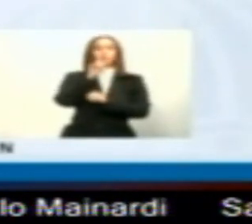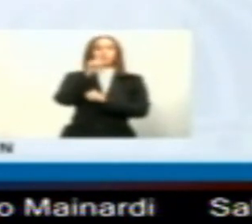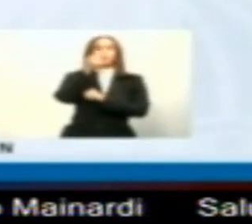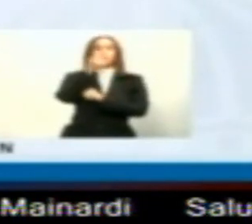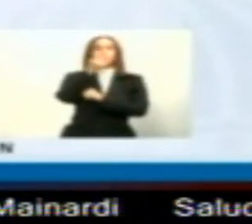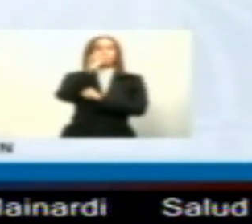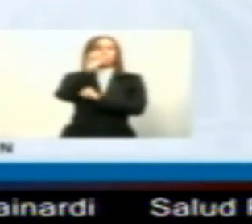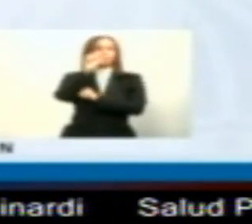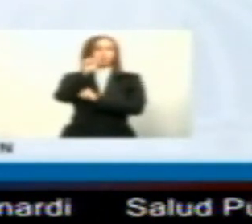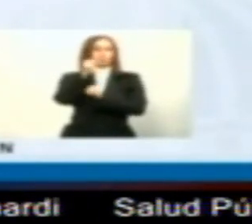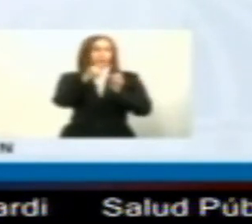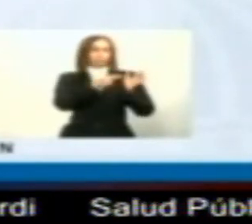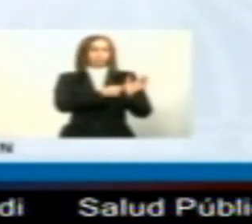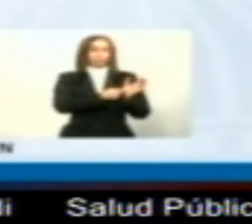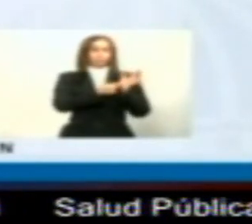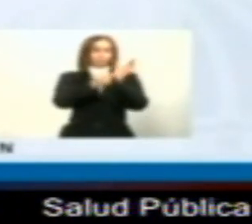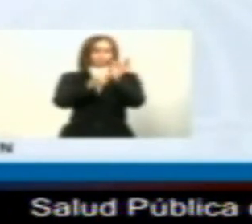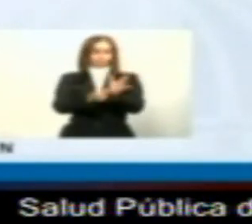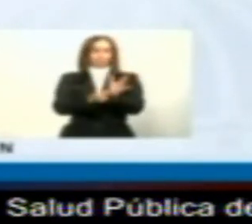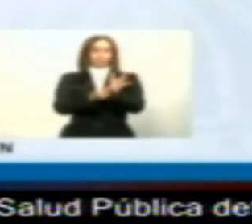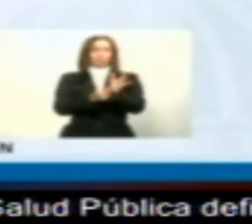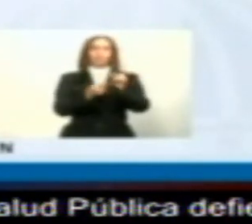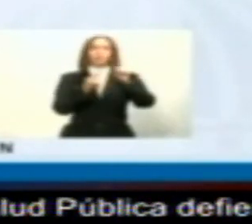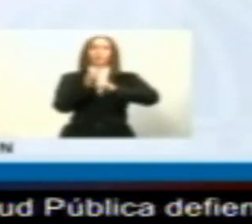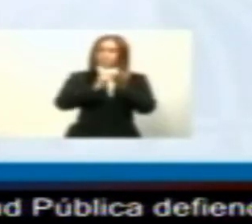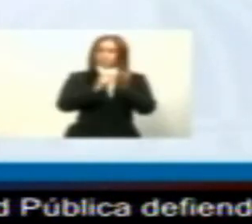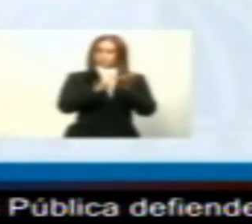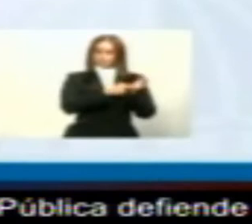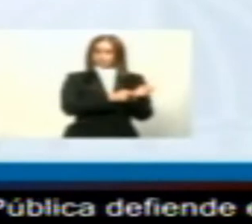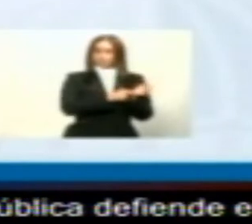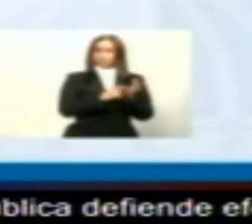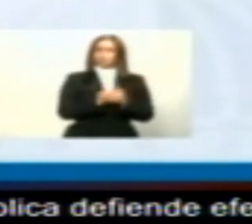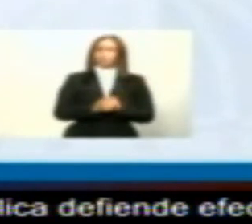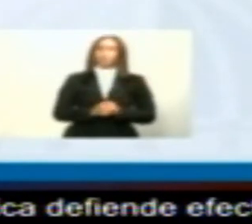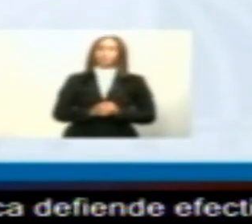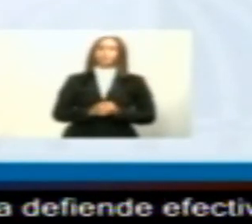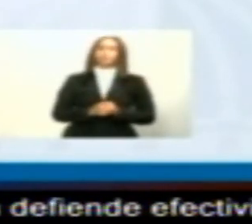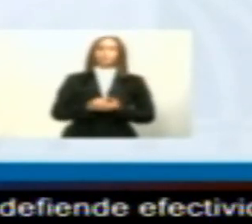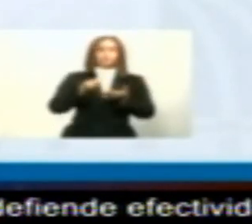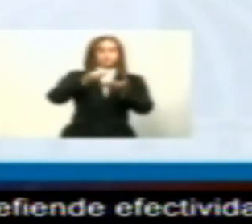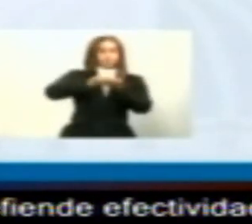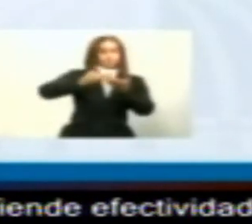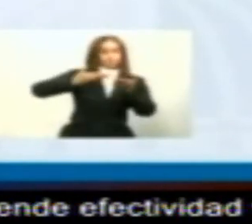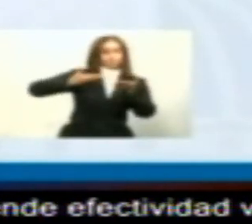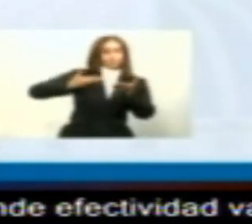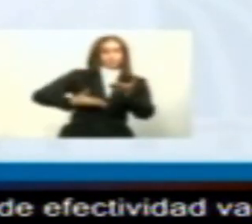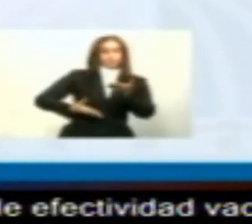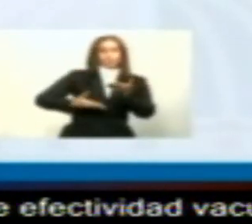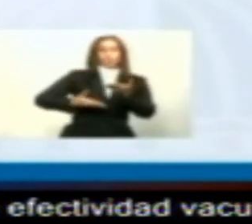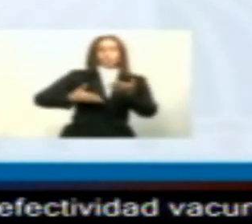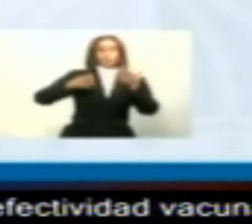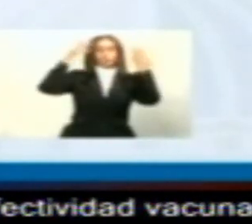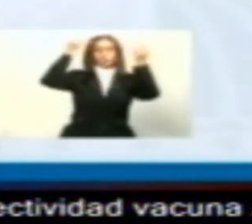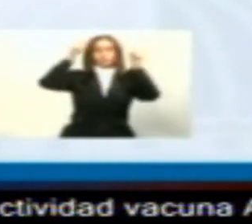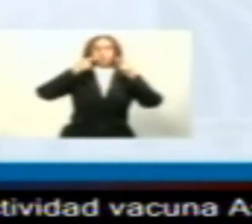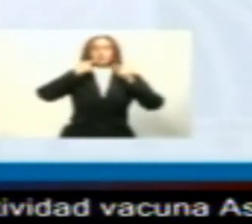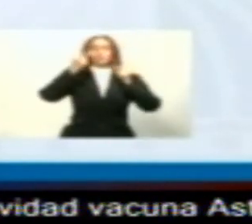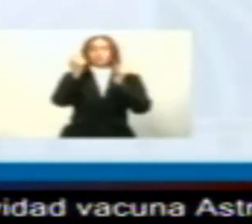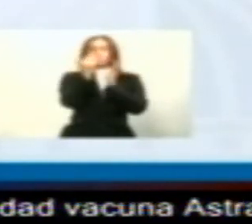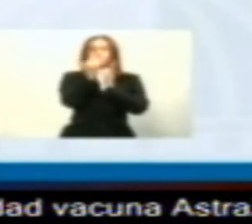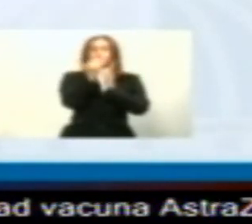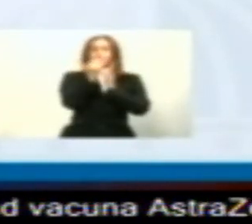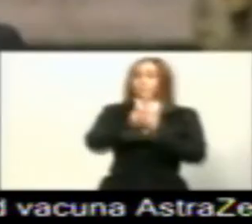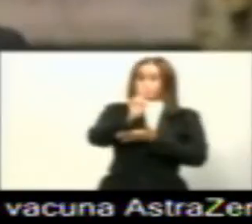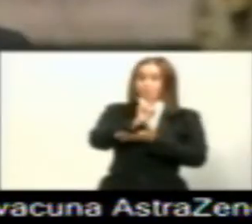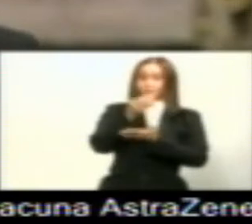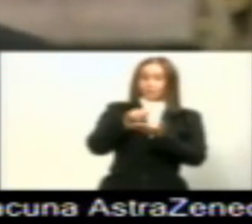2020, así como del control y focalización del gasto público, es decir, de una mejor calidad del gasto